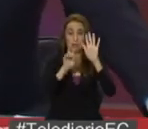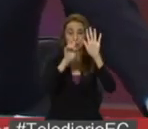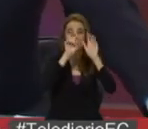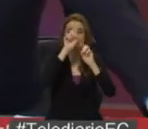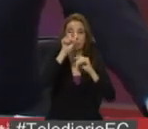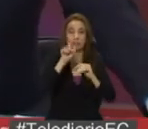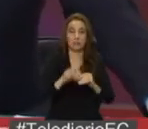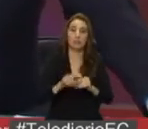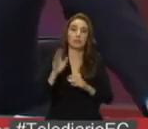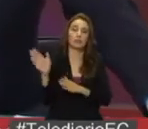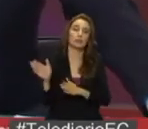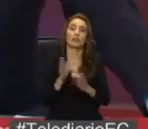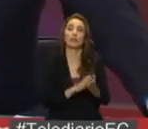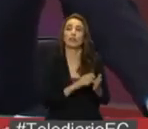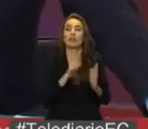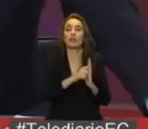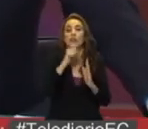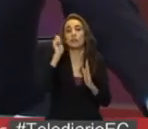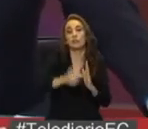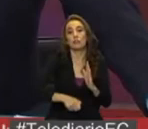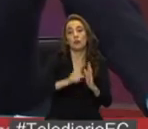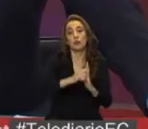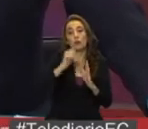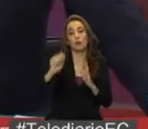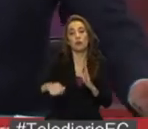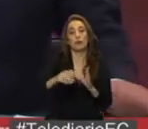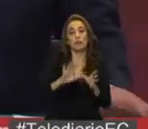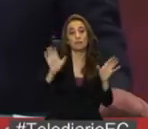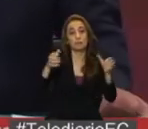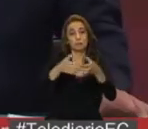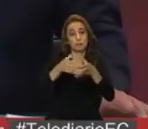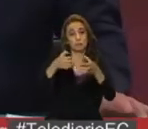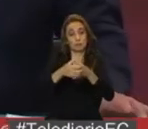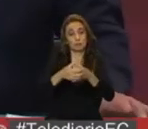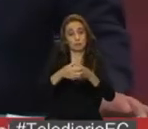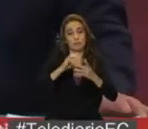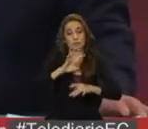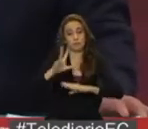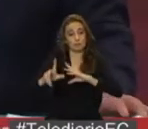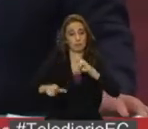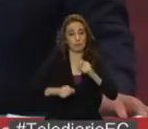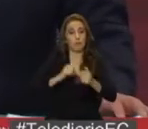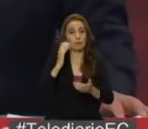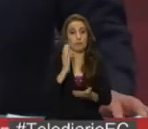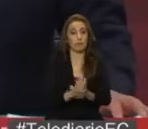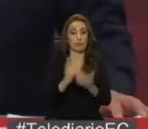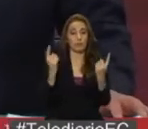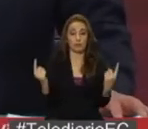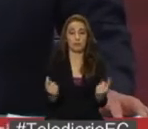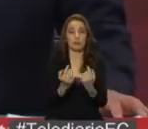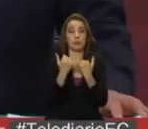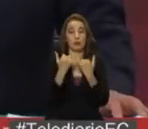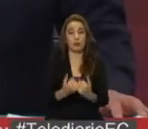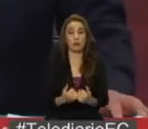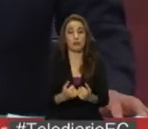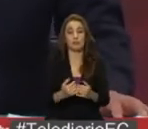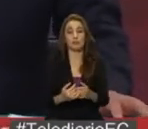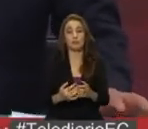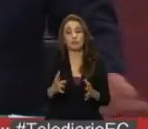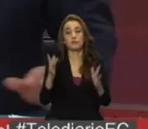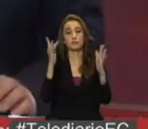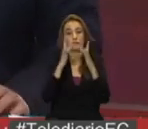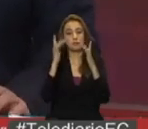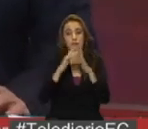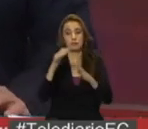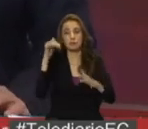7:37 y la abogada Zobeida Aragundi, integrante de la Comisión Nacional Anticorrupción, se encuentra con nosotros vía videoconferencia